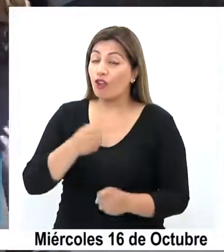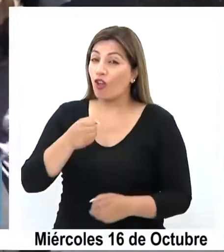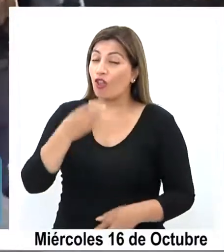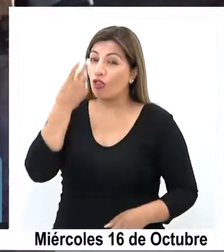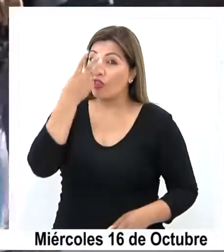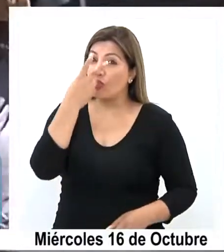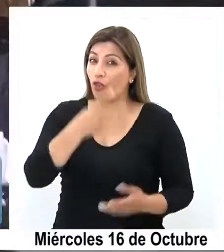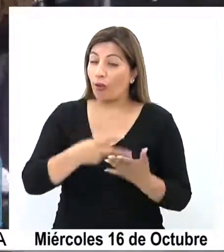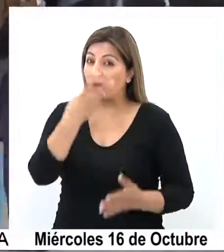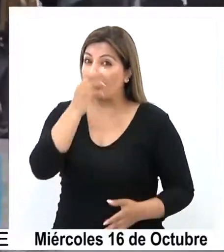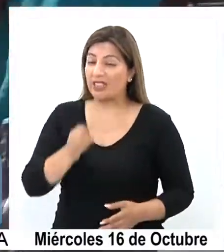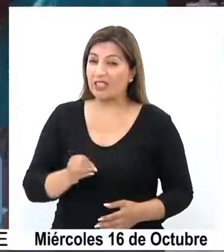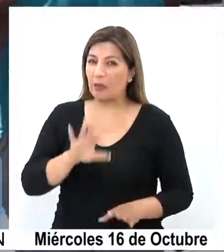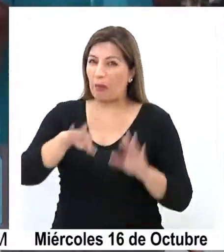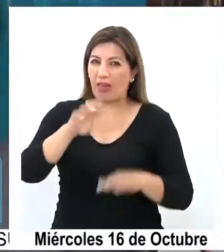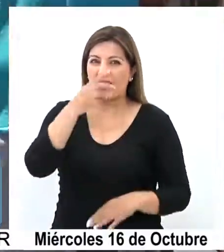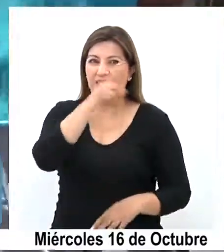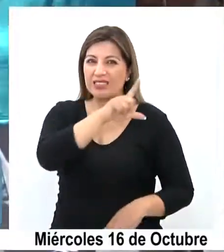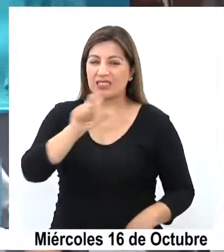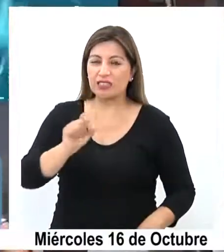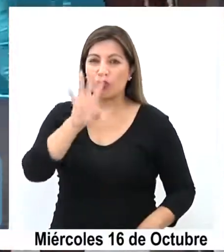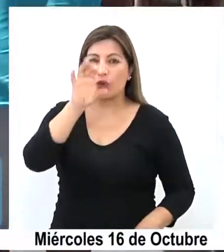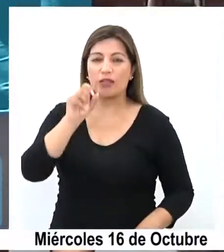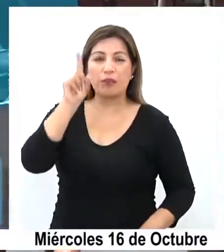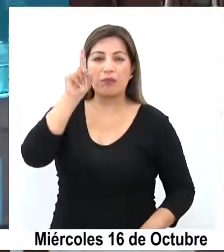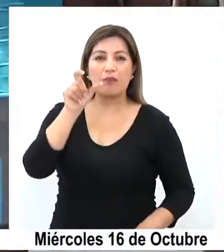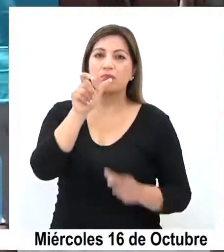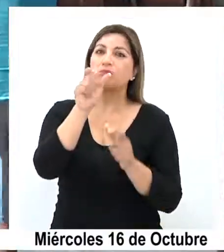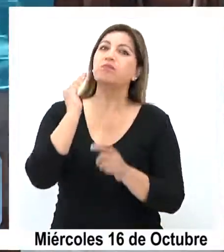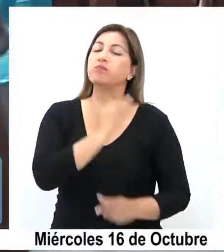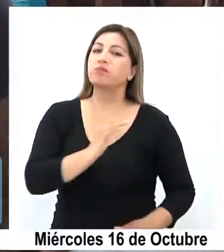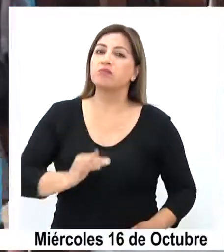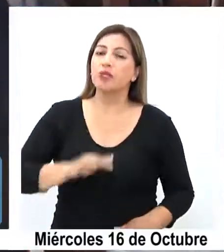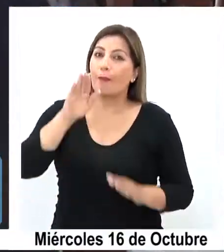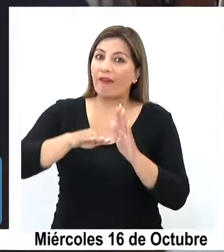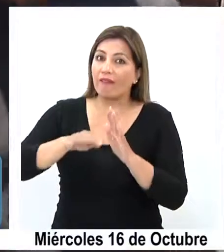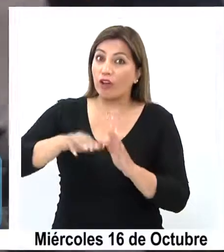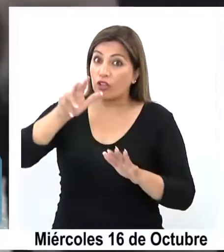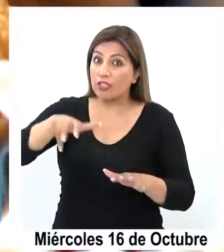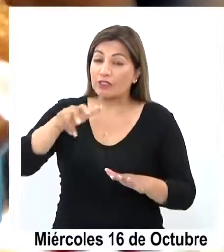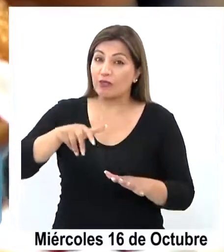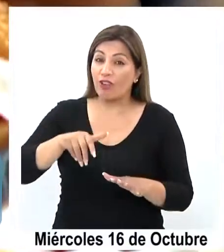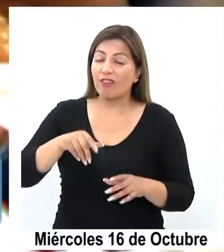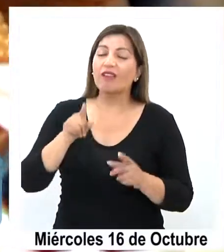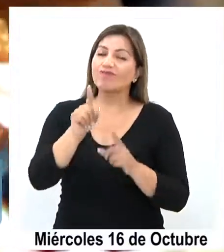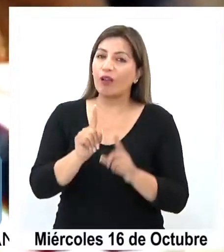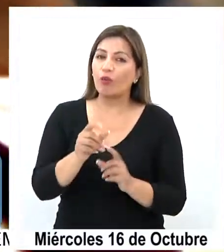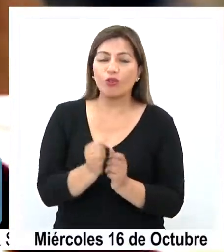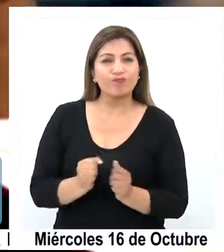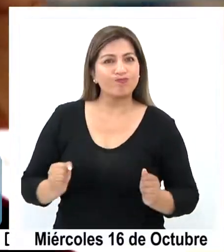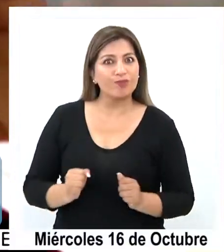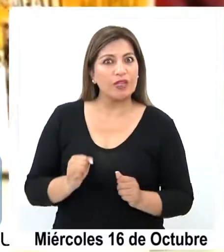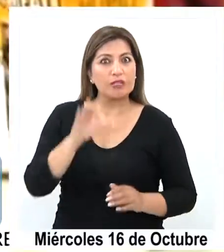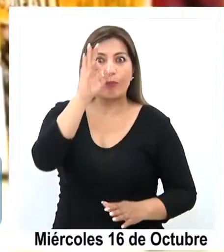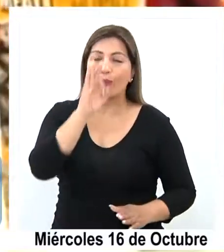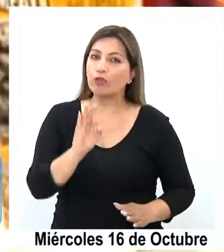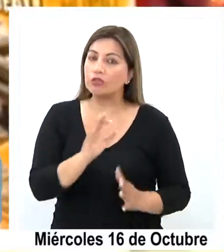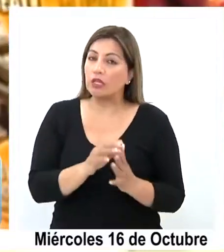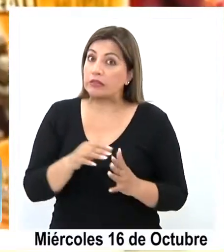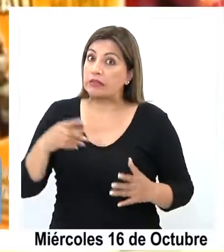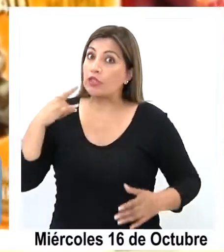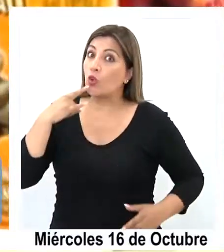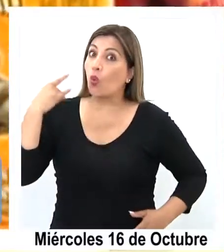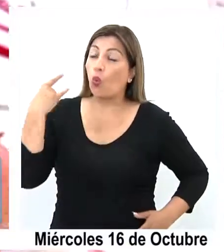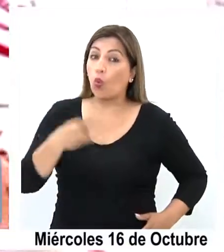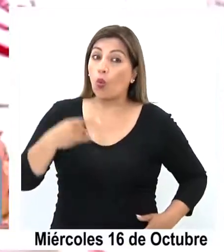más de 740.000 menores de 19 años tendrán sobrepeso. Cifras alarmantes que ponen